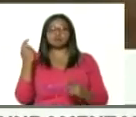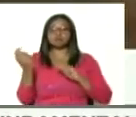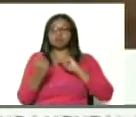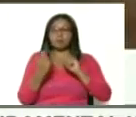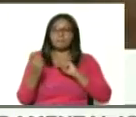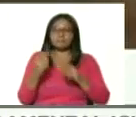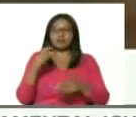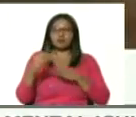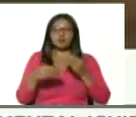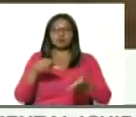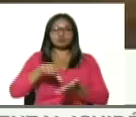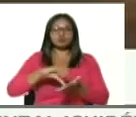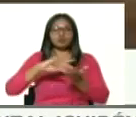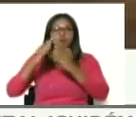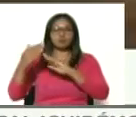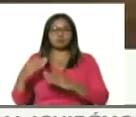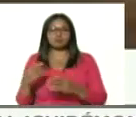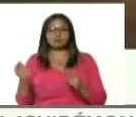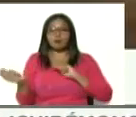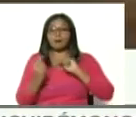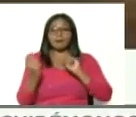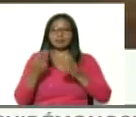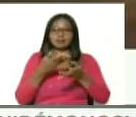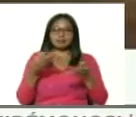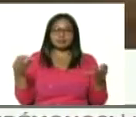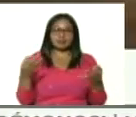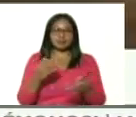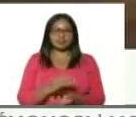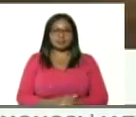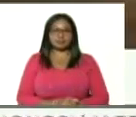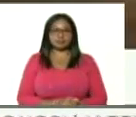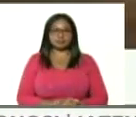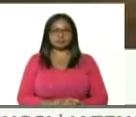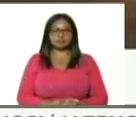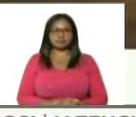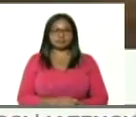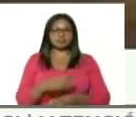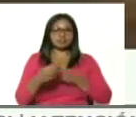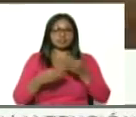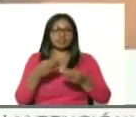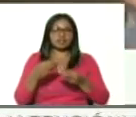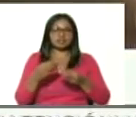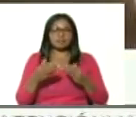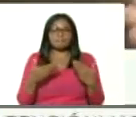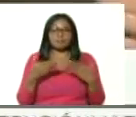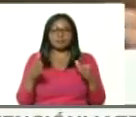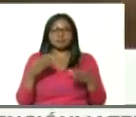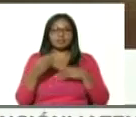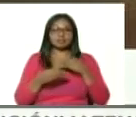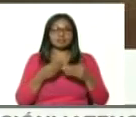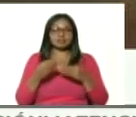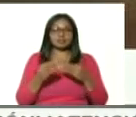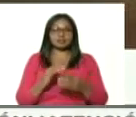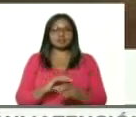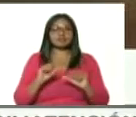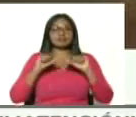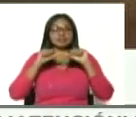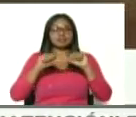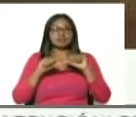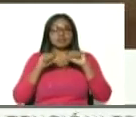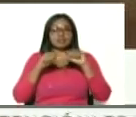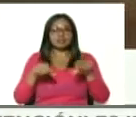de ciudad? Bueno, va a ser un debate extraordinario, va a ser un debate creador que nos va a permitir elevar la cualidad,